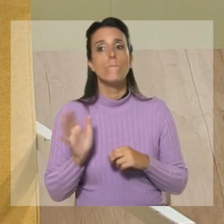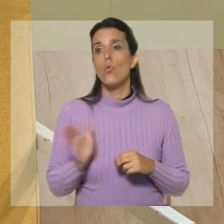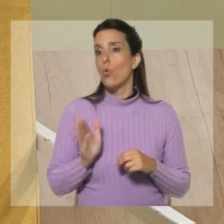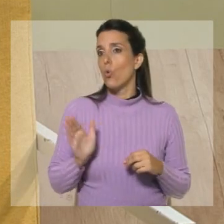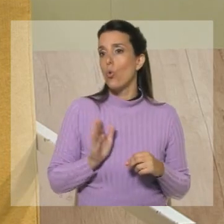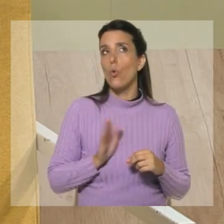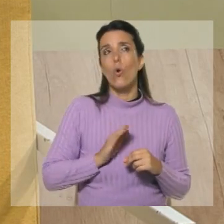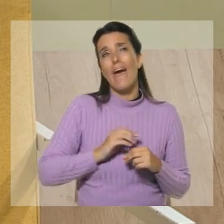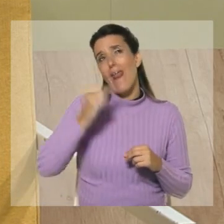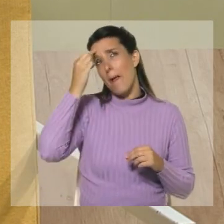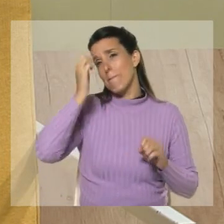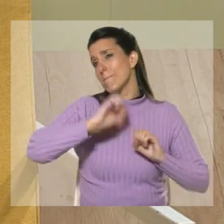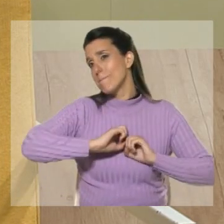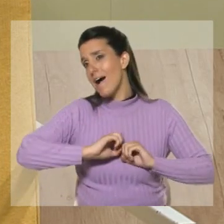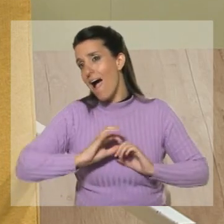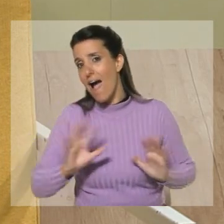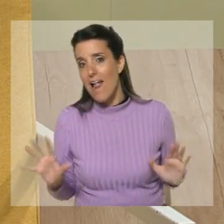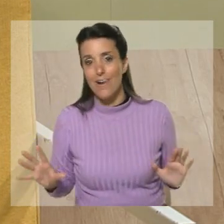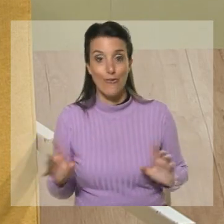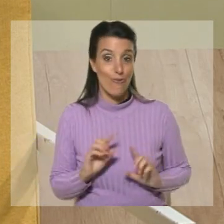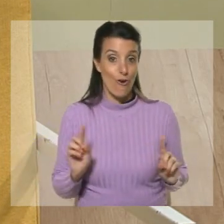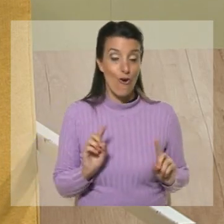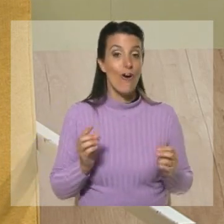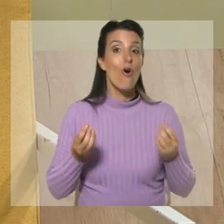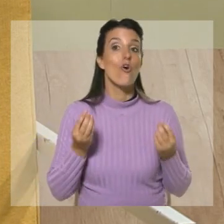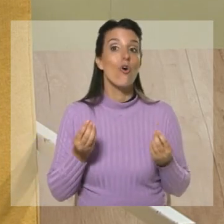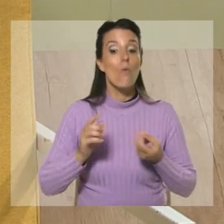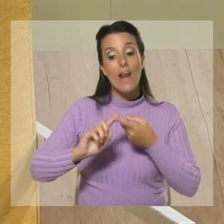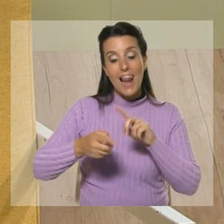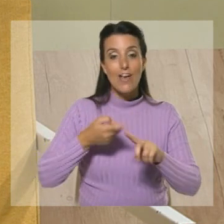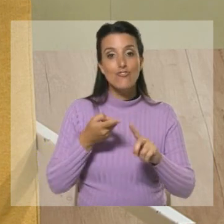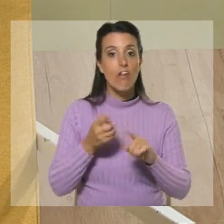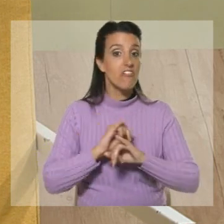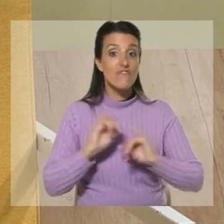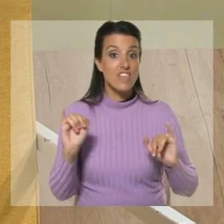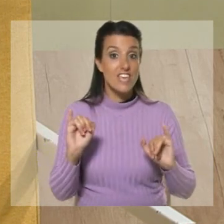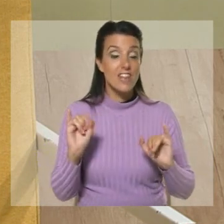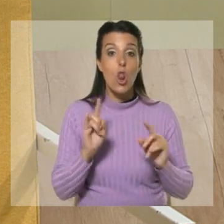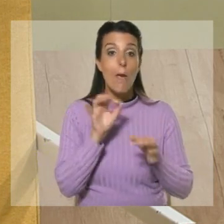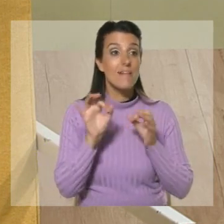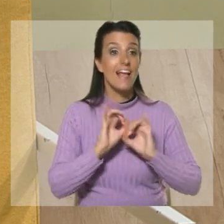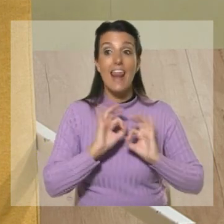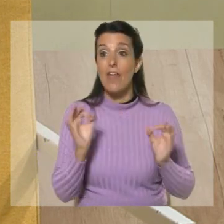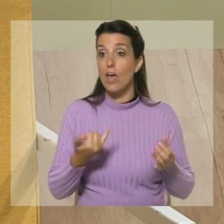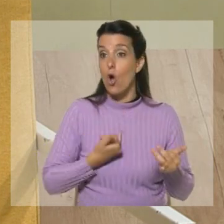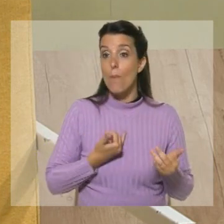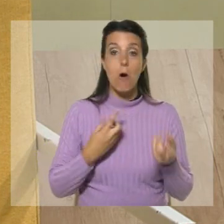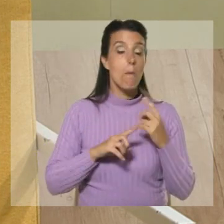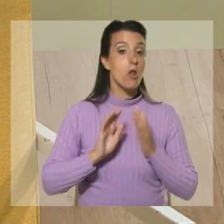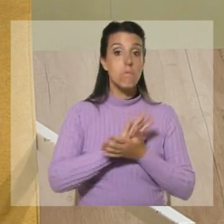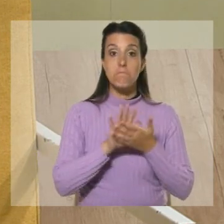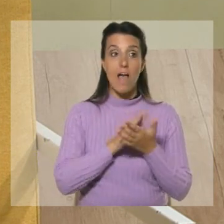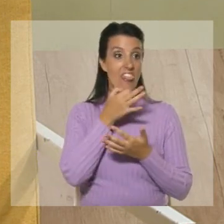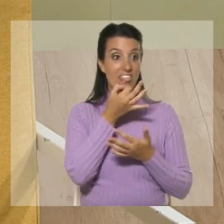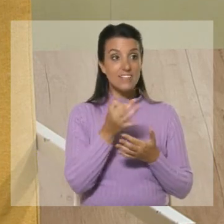quedó mal de la cabeza, ni mucho menos. O sea, es un vínculo que se terminó, no se explicita mucho de qué manera, pero no hay nada para